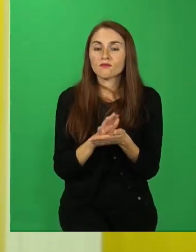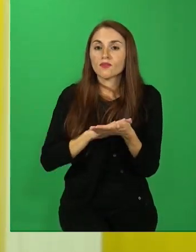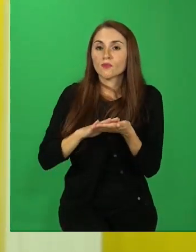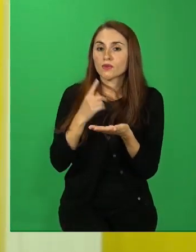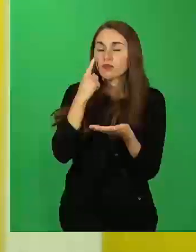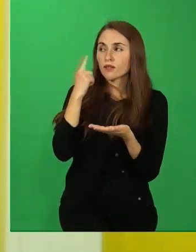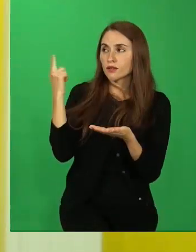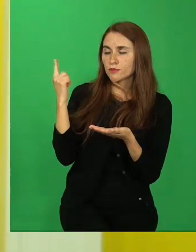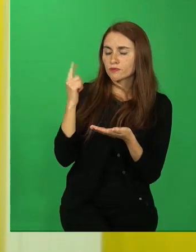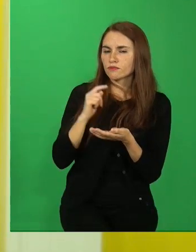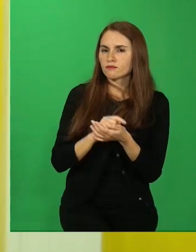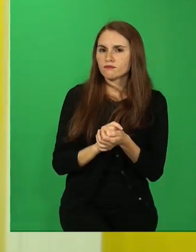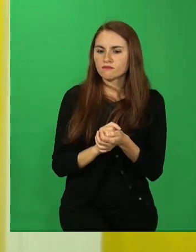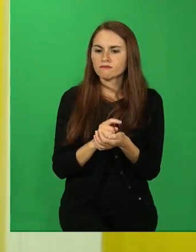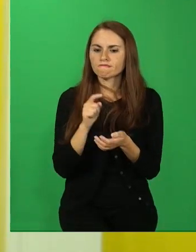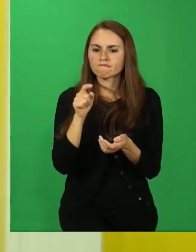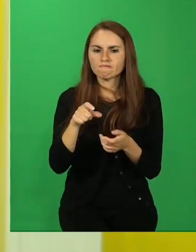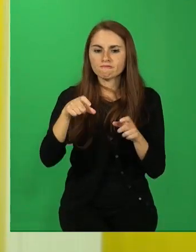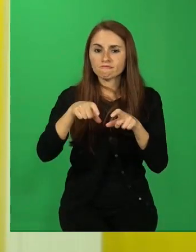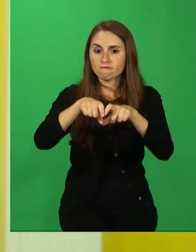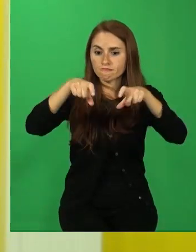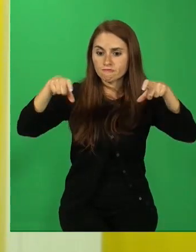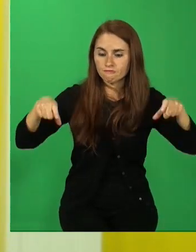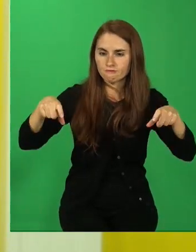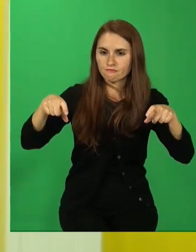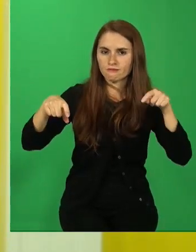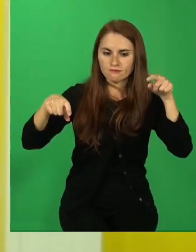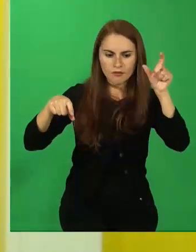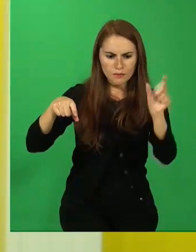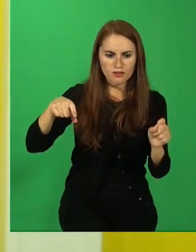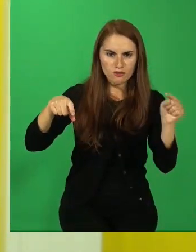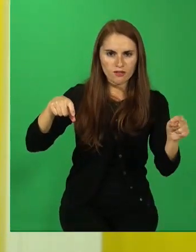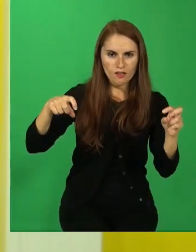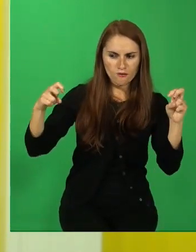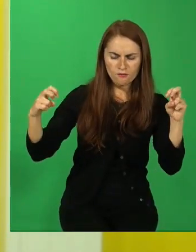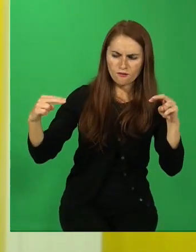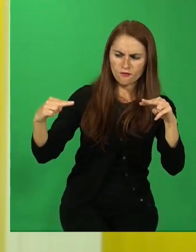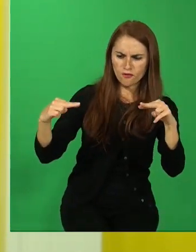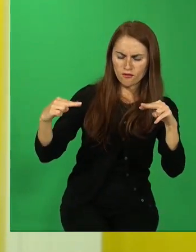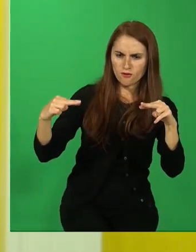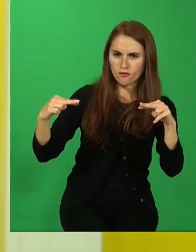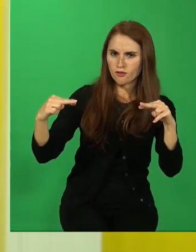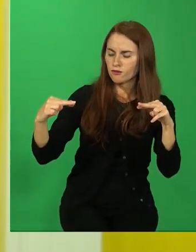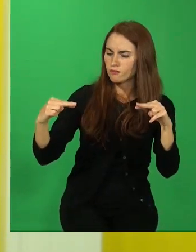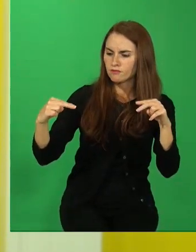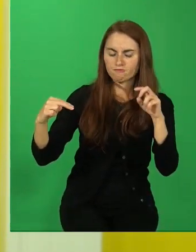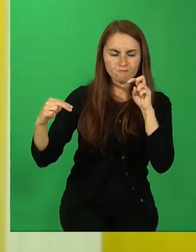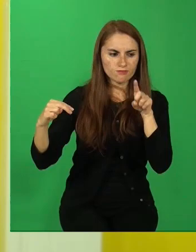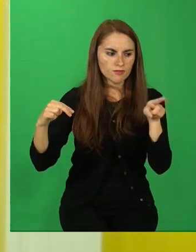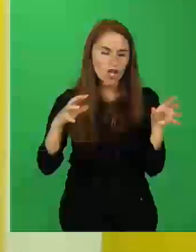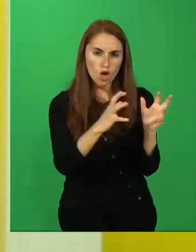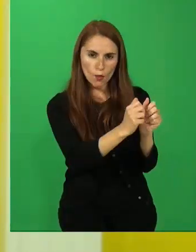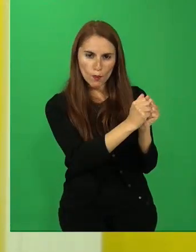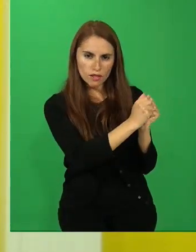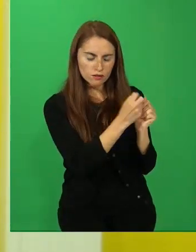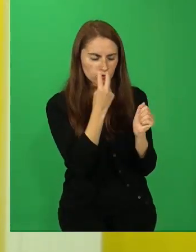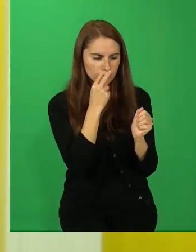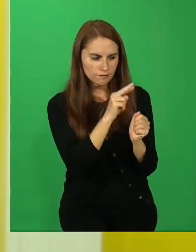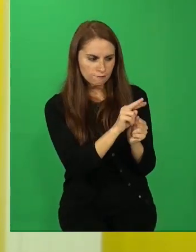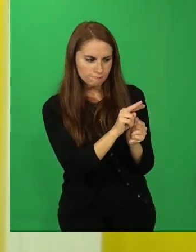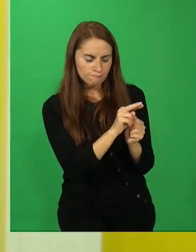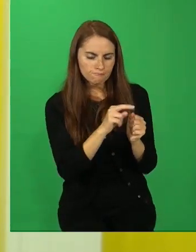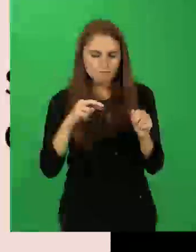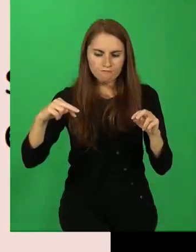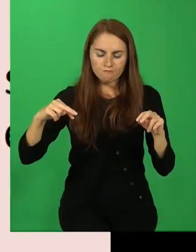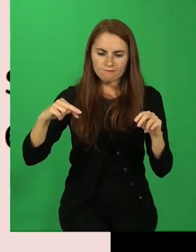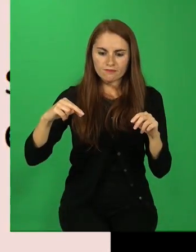frente al arco, Iván miró al arquero a los ojos, se dio vuelta y miró por última vez a sus compañeros. Antes de anotar, se